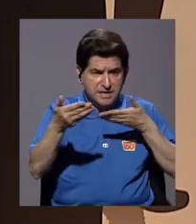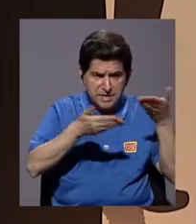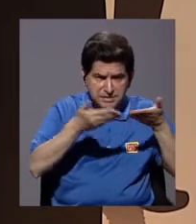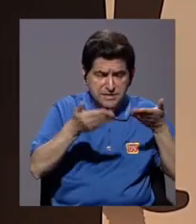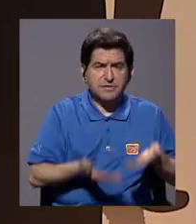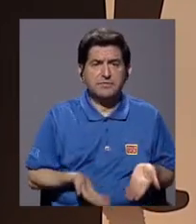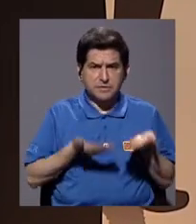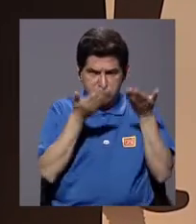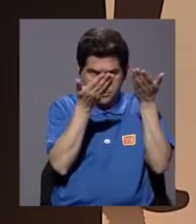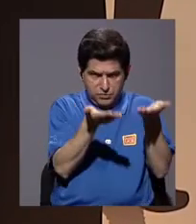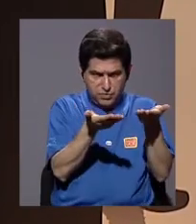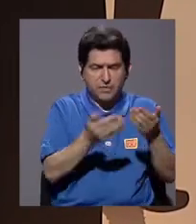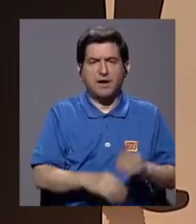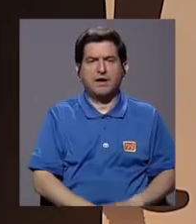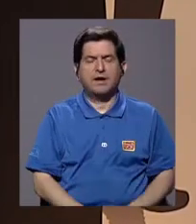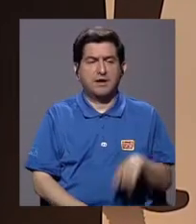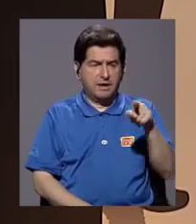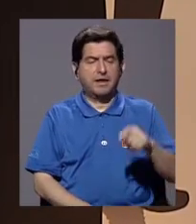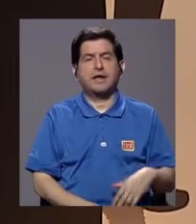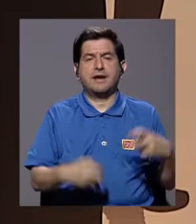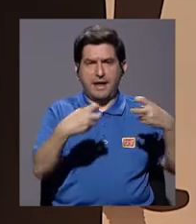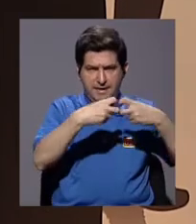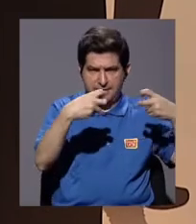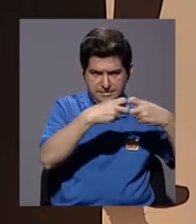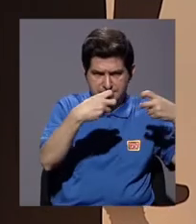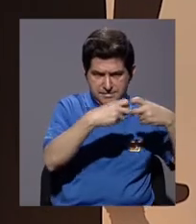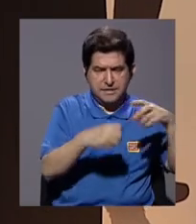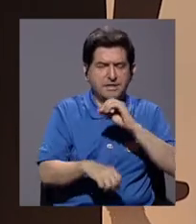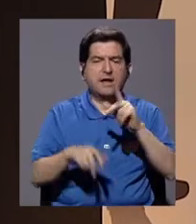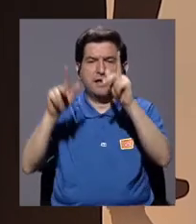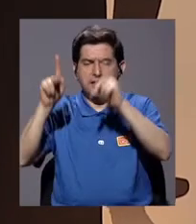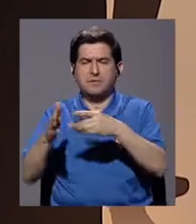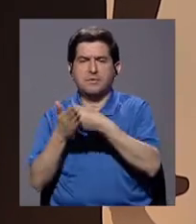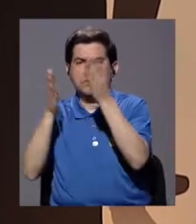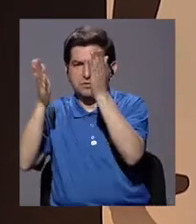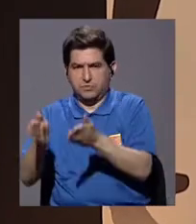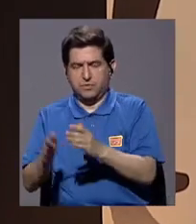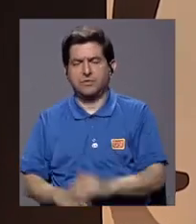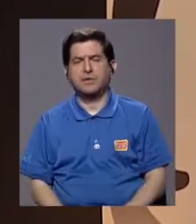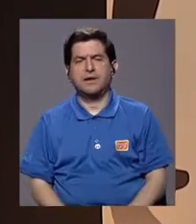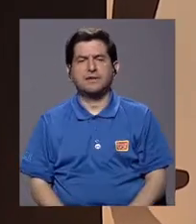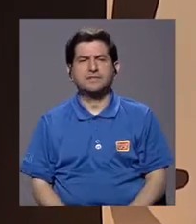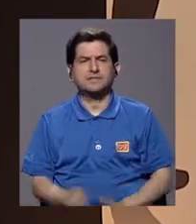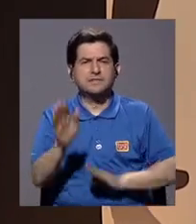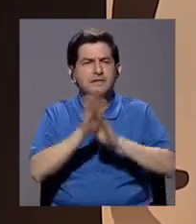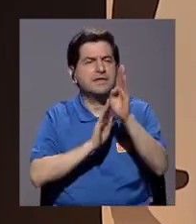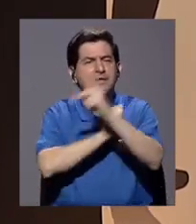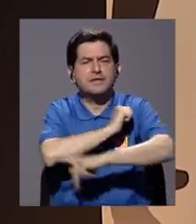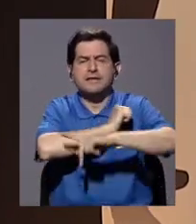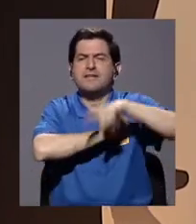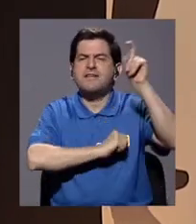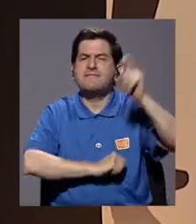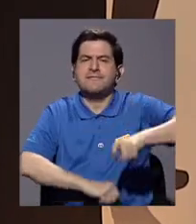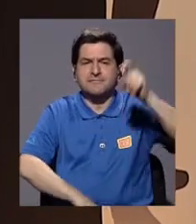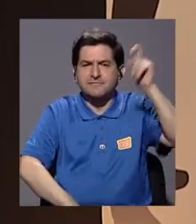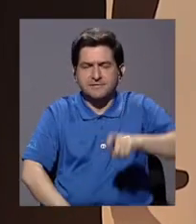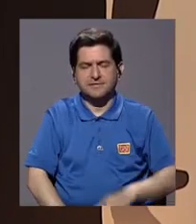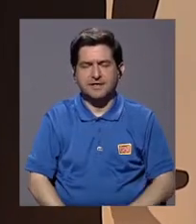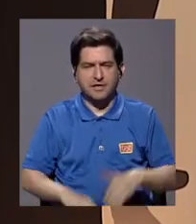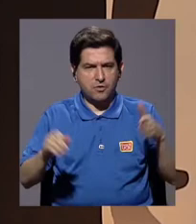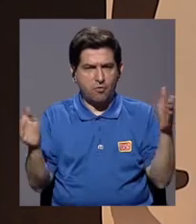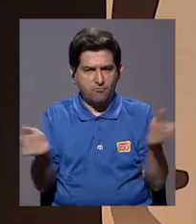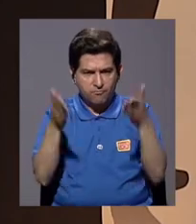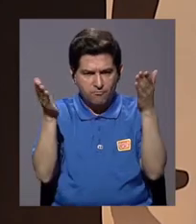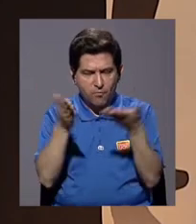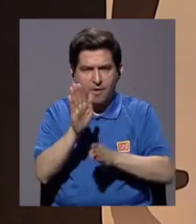que prestaban los servicios, en ese momento las eléctricas, con los usuarios. Y que para poder desarrollar un país se ocupaba